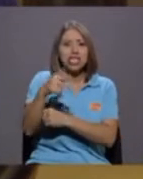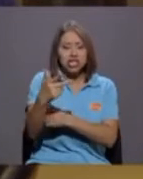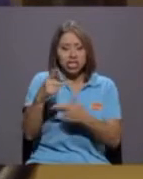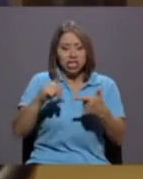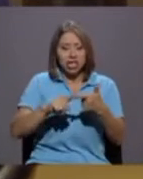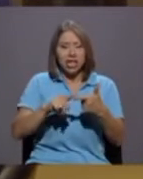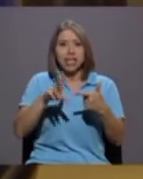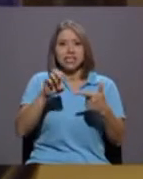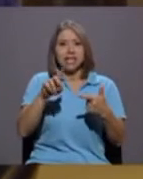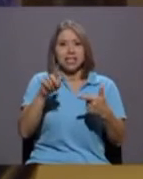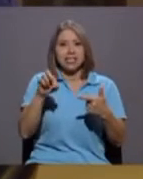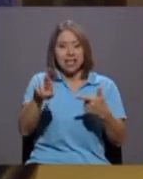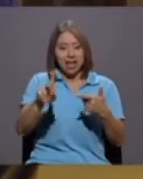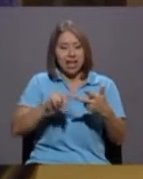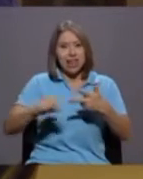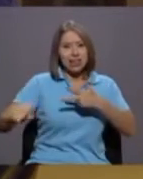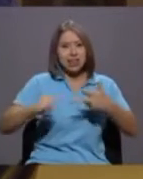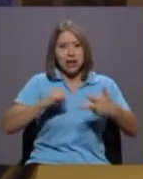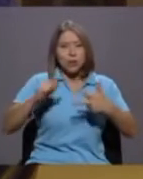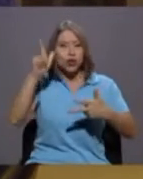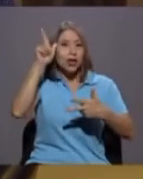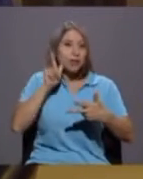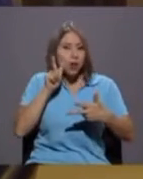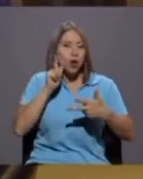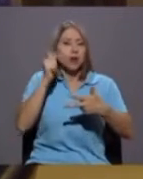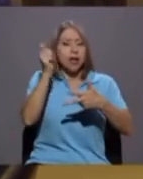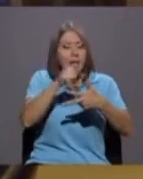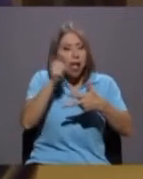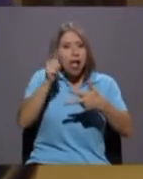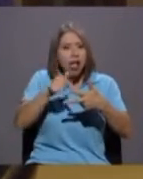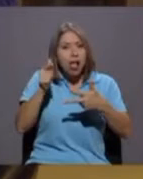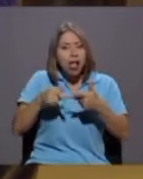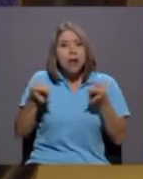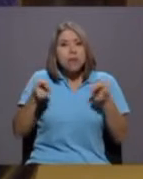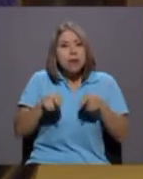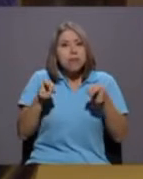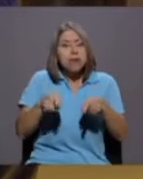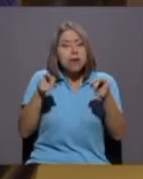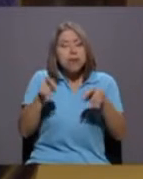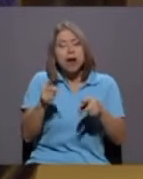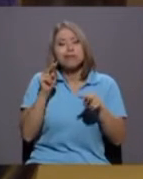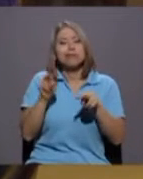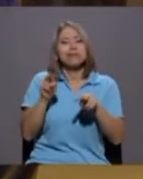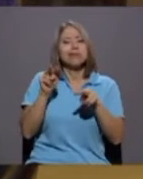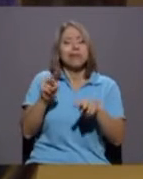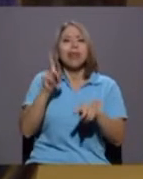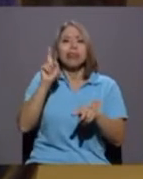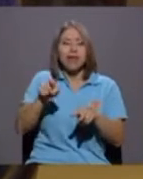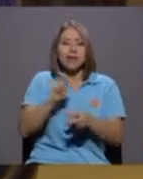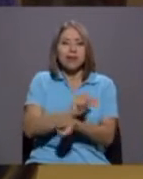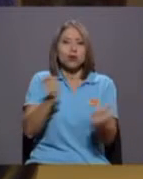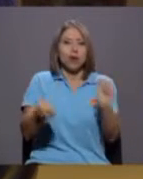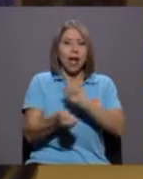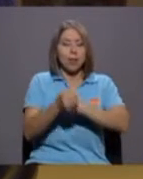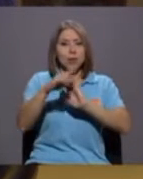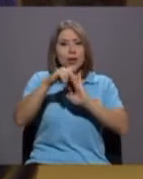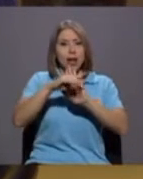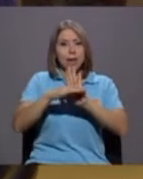terremoto de Limón, etcétera, fueron dando elementos para observar que tenía que haber un cambio en la política